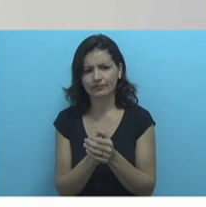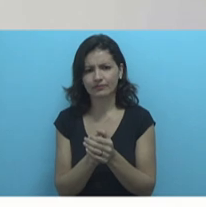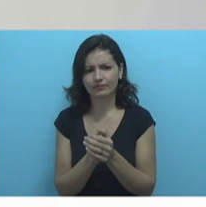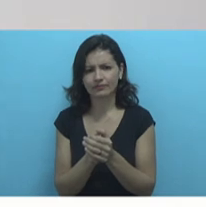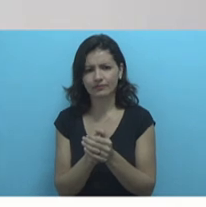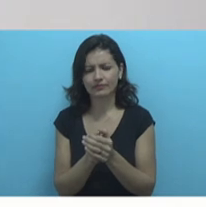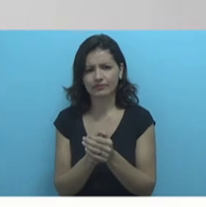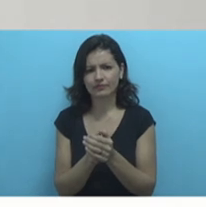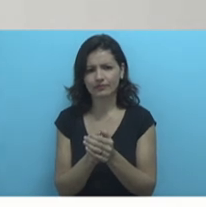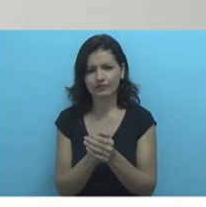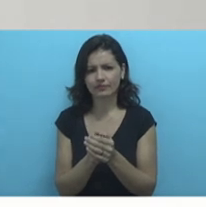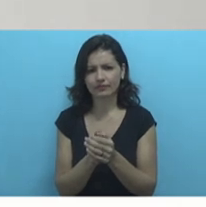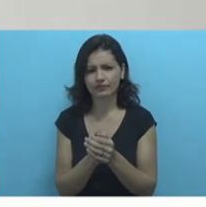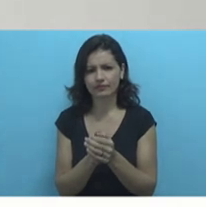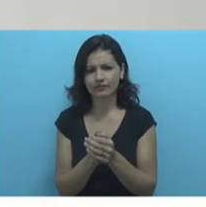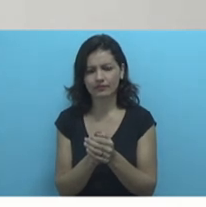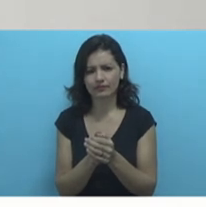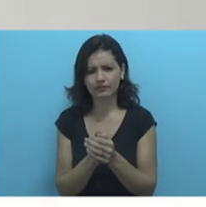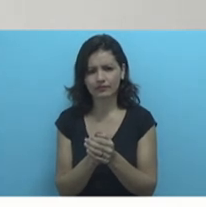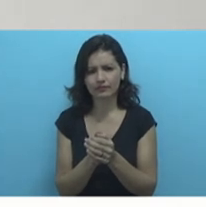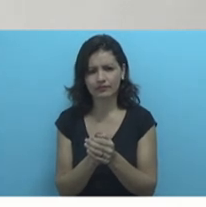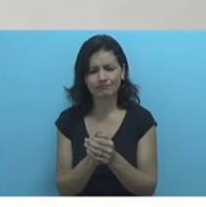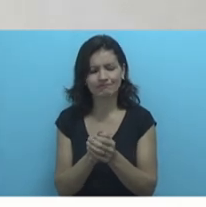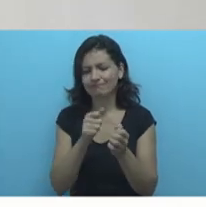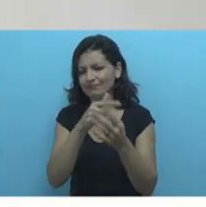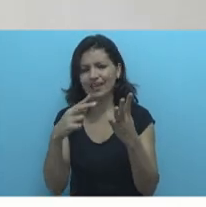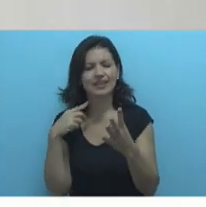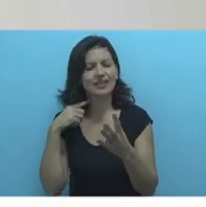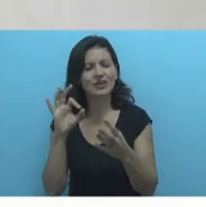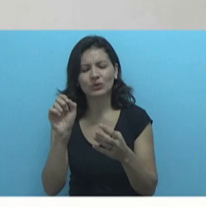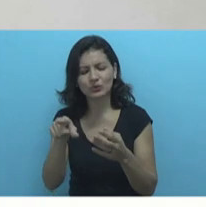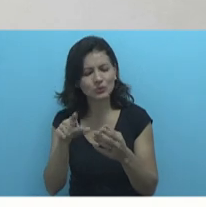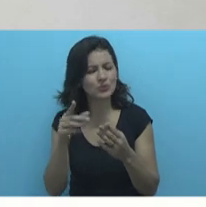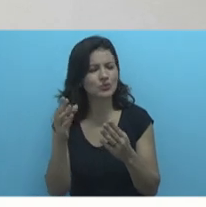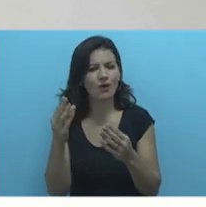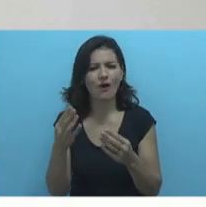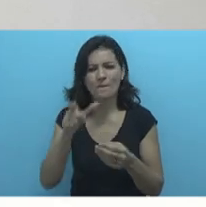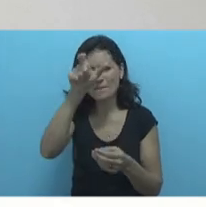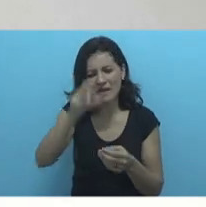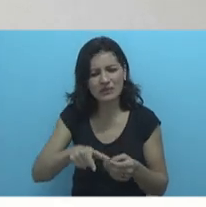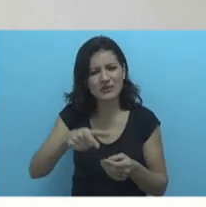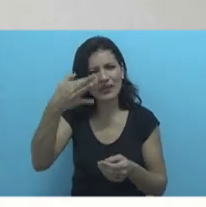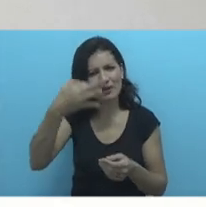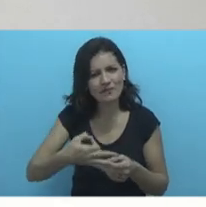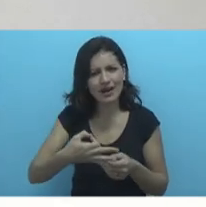este mes. Todos tan buena gente, todos polipibes. Y ver también